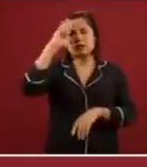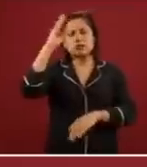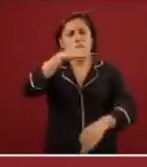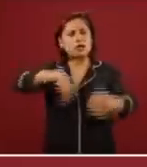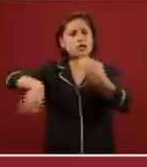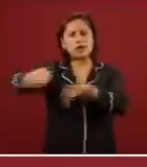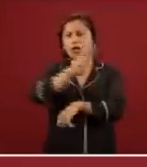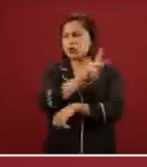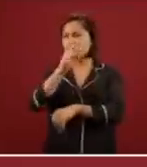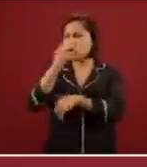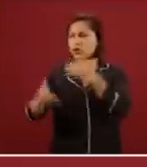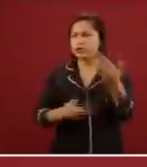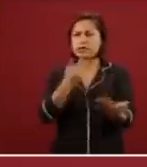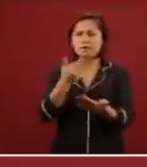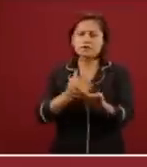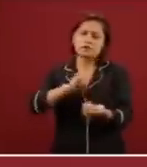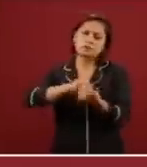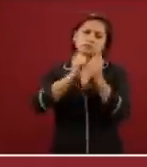Conservador